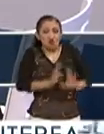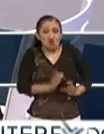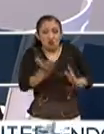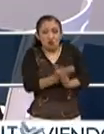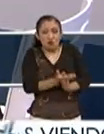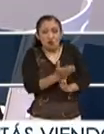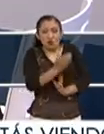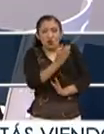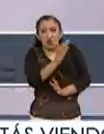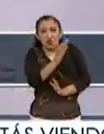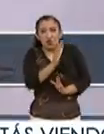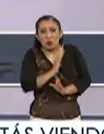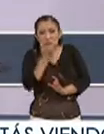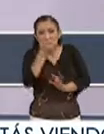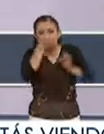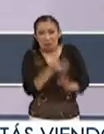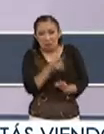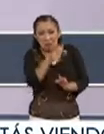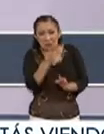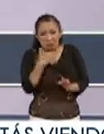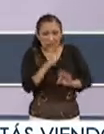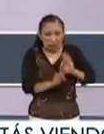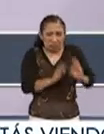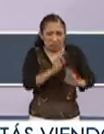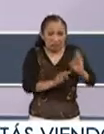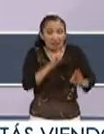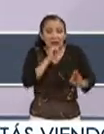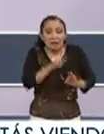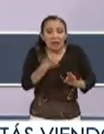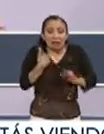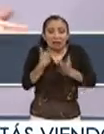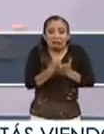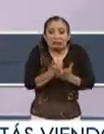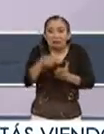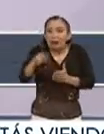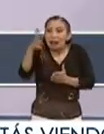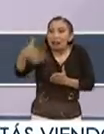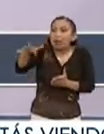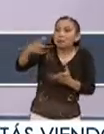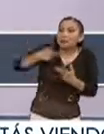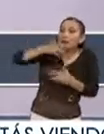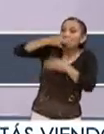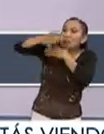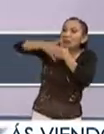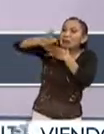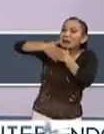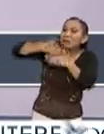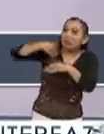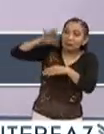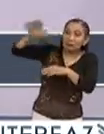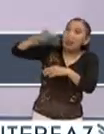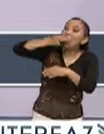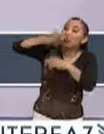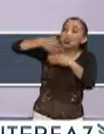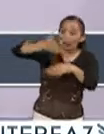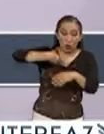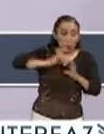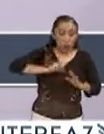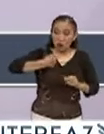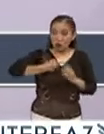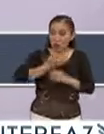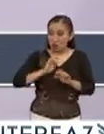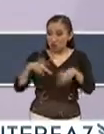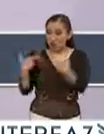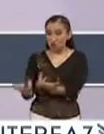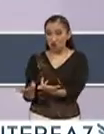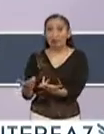órganos y estos cuerpos en perfecto estado, sino también una infraestructura que permita localizar a esas compatibilidades, ¿no?, dentro del sistema